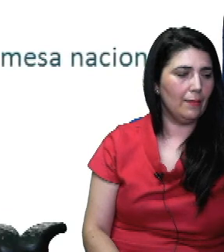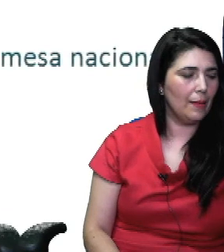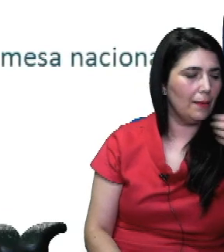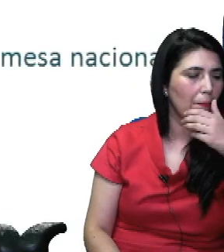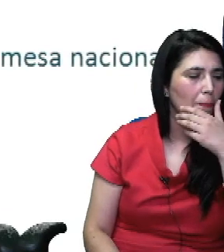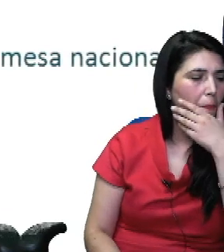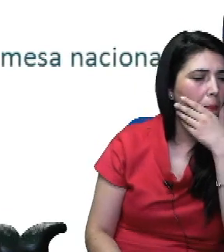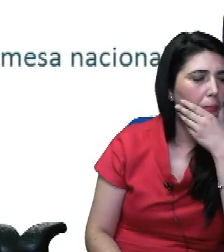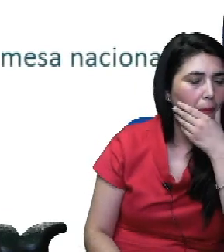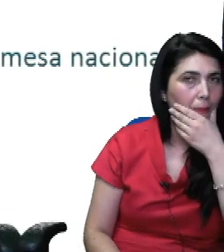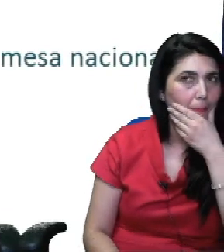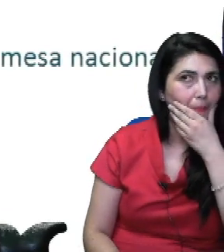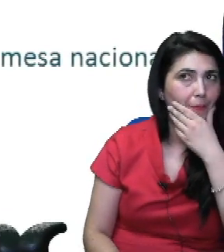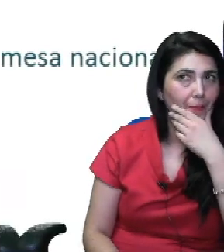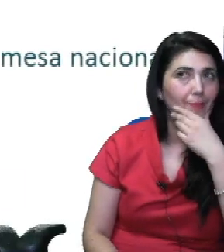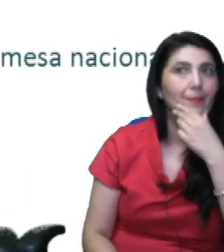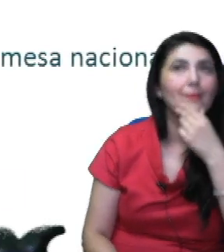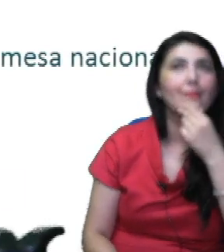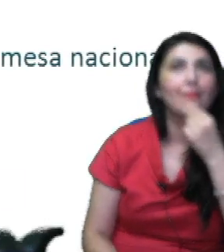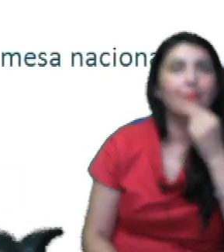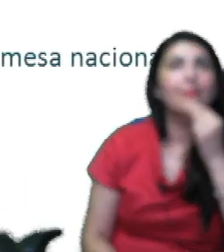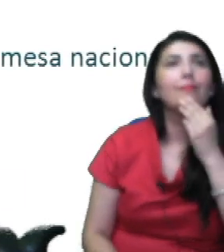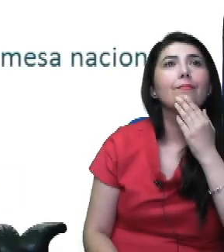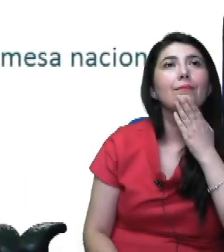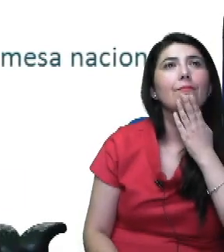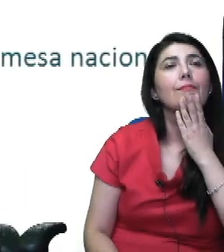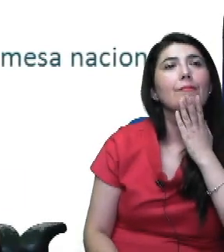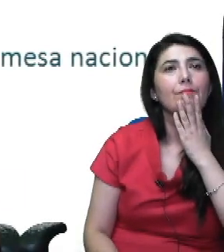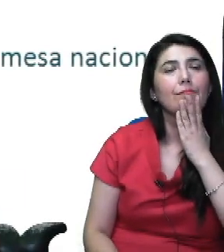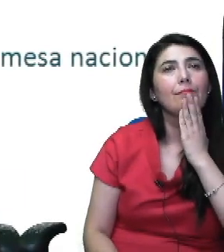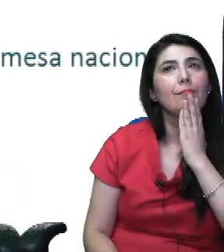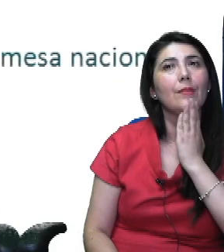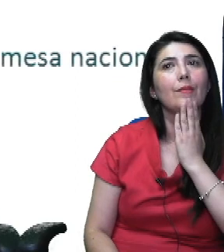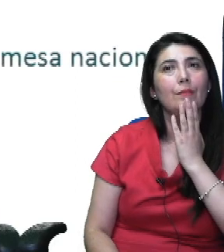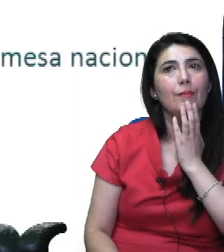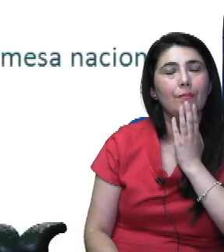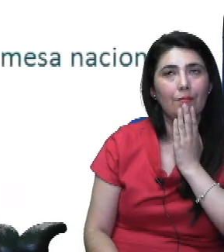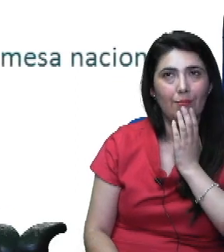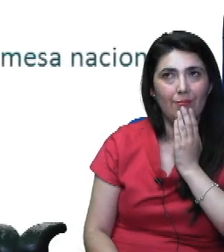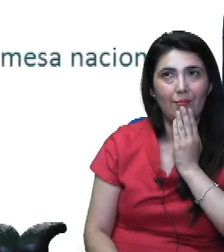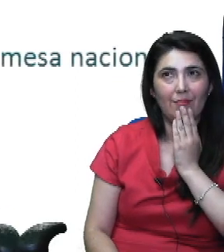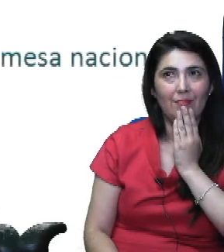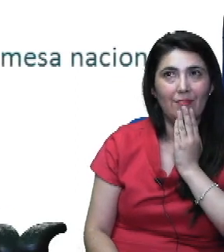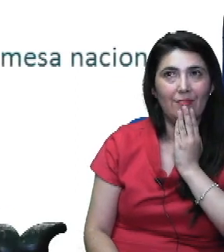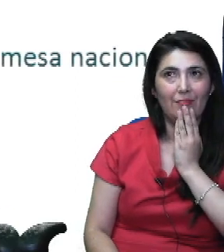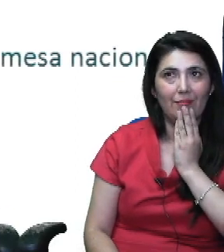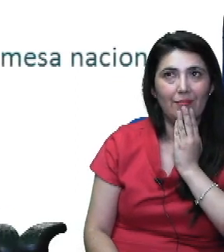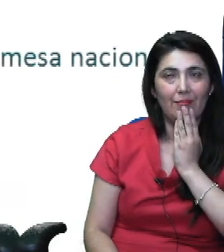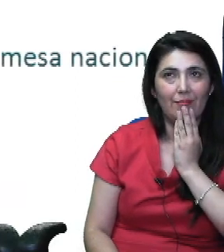también de la educación para la protección de la salud mental en la gestión de riesgo de desastre, que es un plan